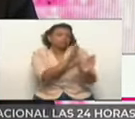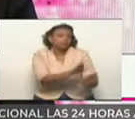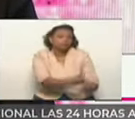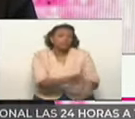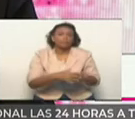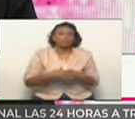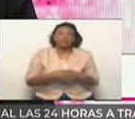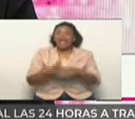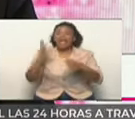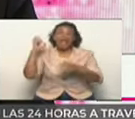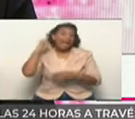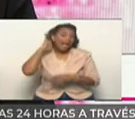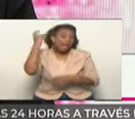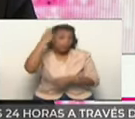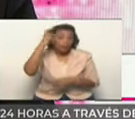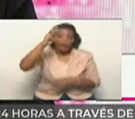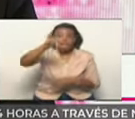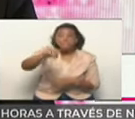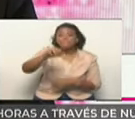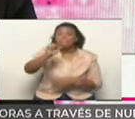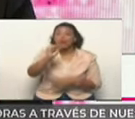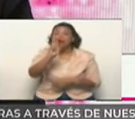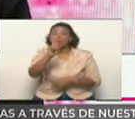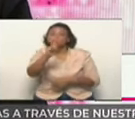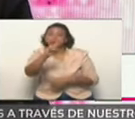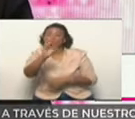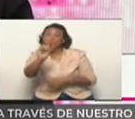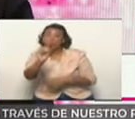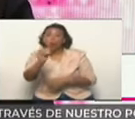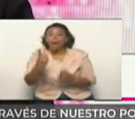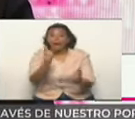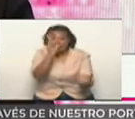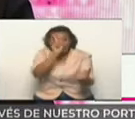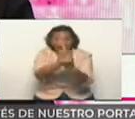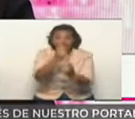El canciller Mauro Vieira me dijo en mi cara,